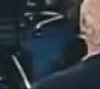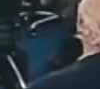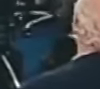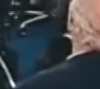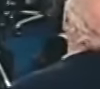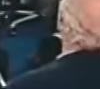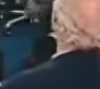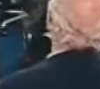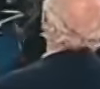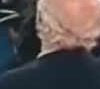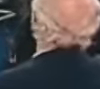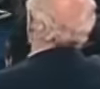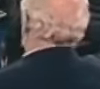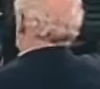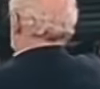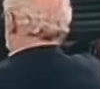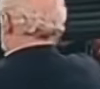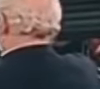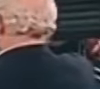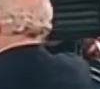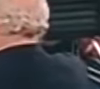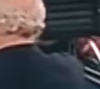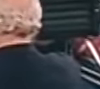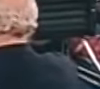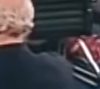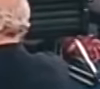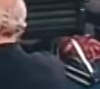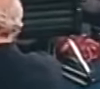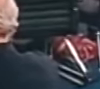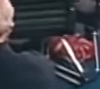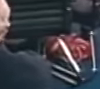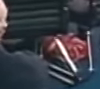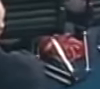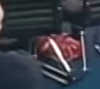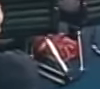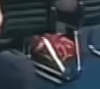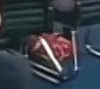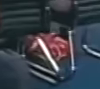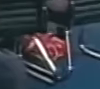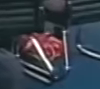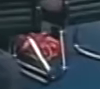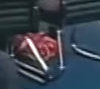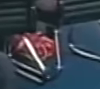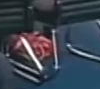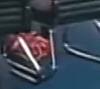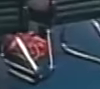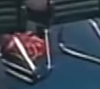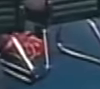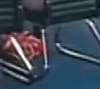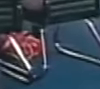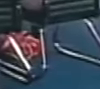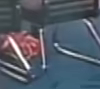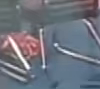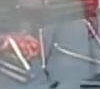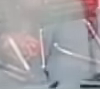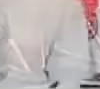Argentina, Guatemala, Perú, Venezuela, del sur